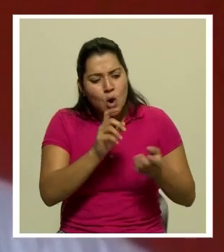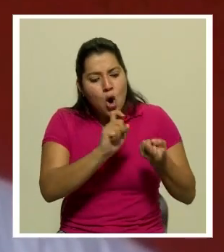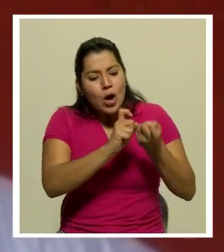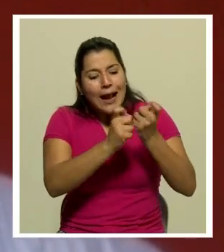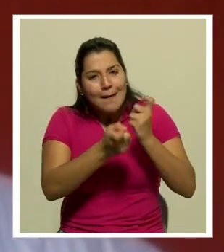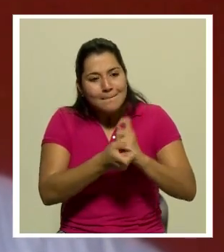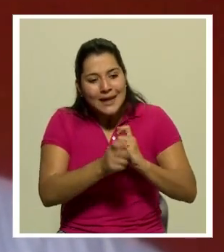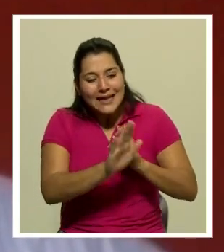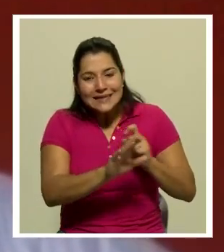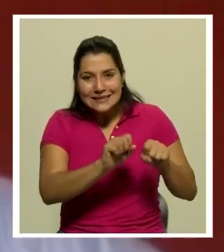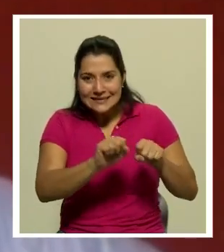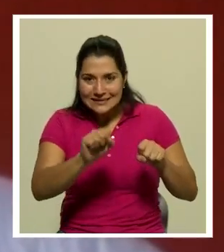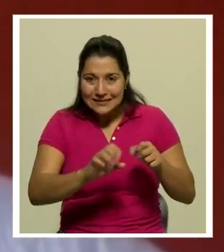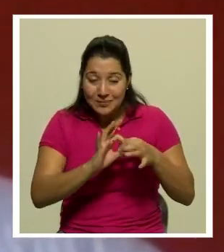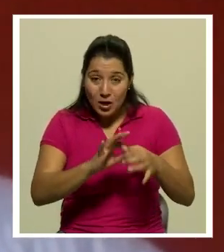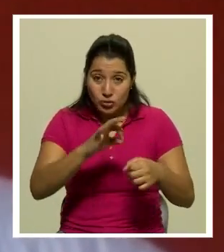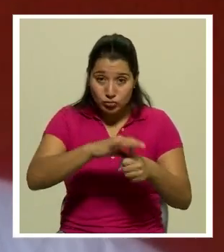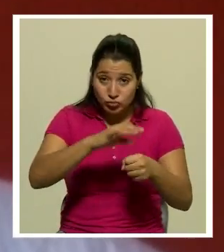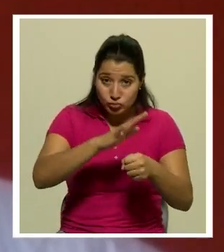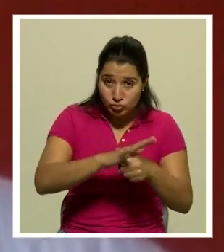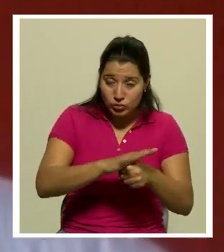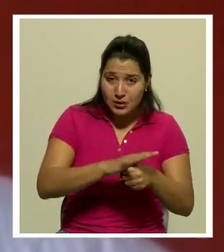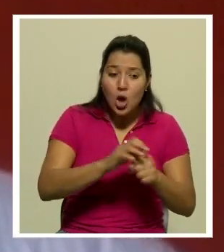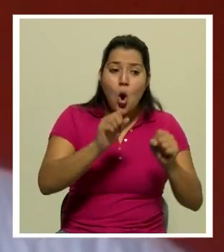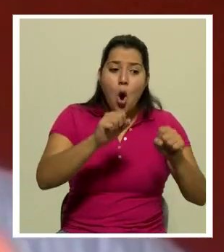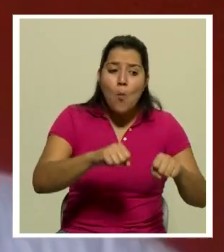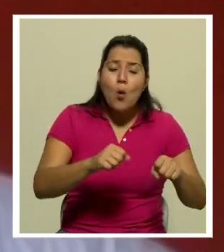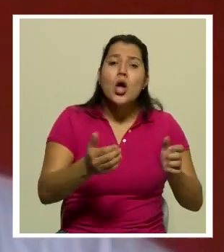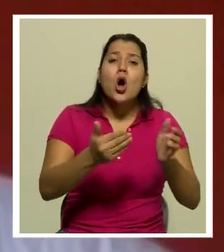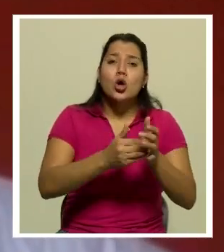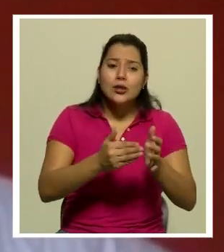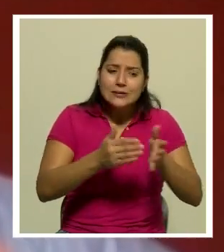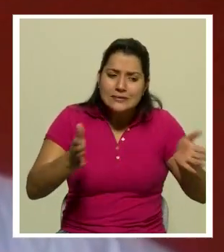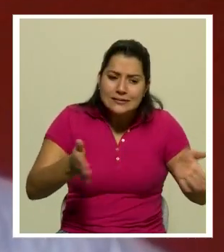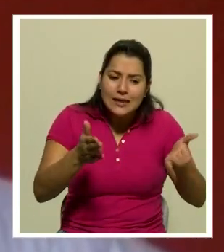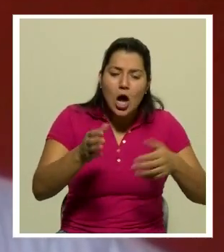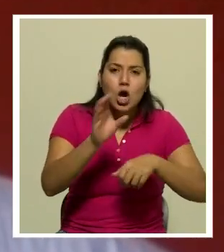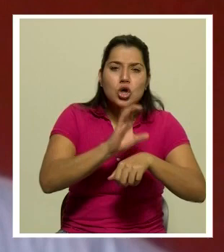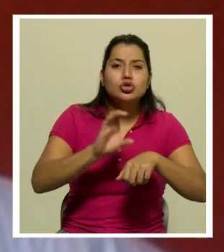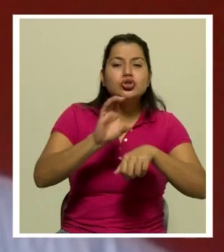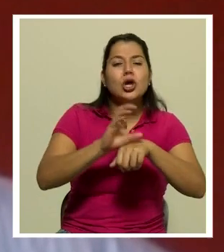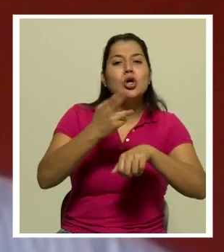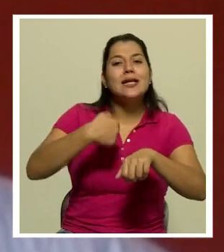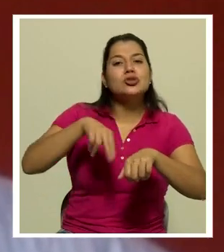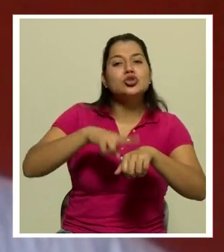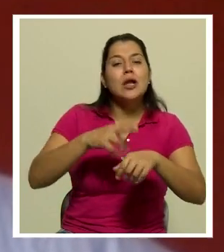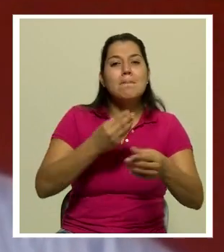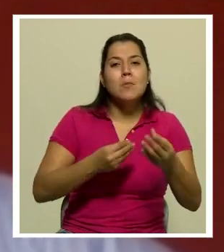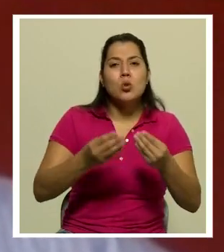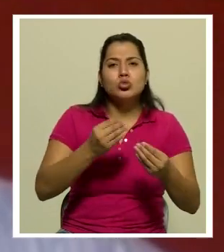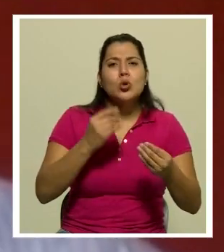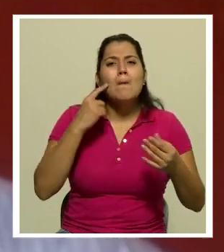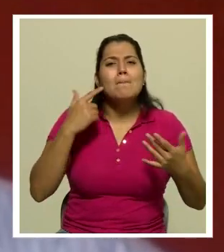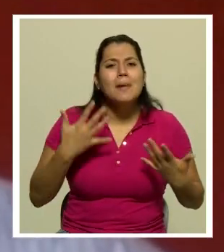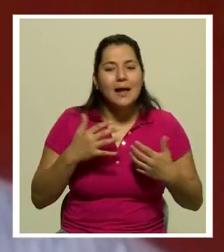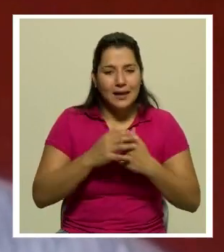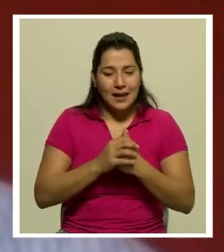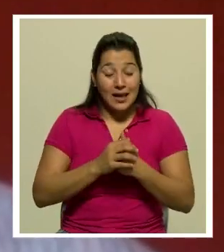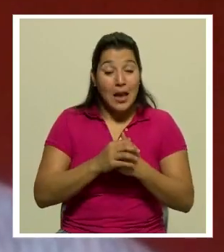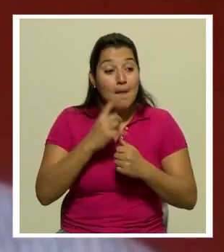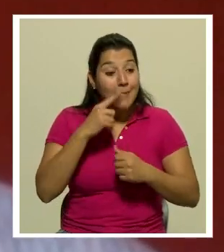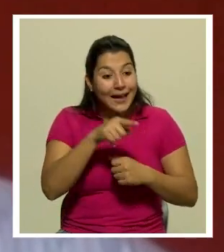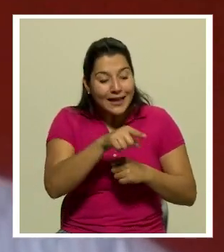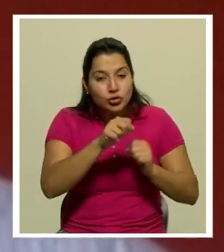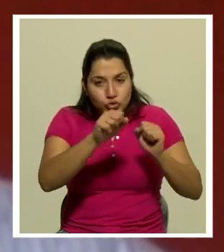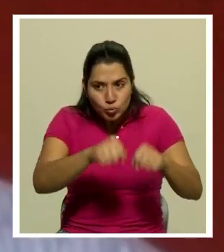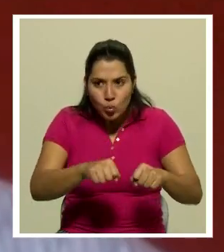momentos la idea de volver a darle vida al Consejo Nacional de Producción para que sea el órgano que garantice la